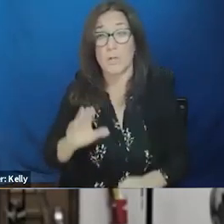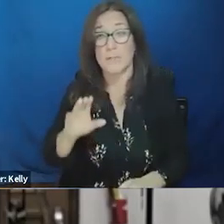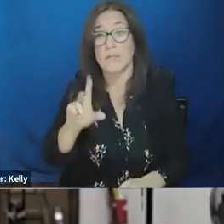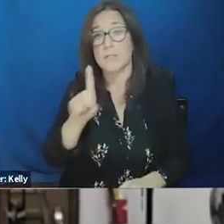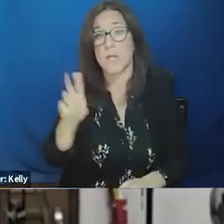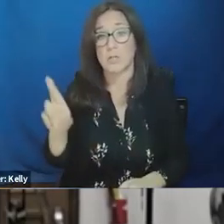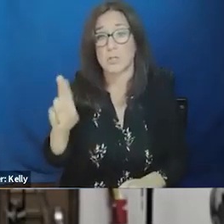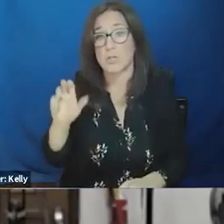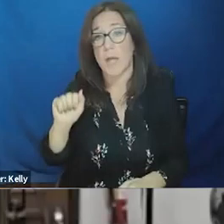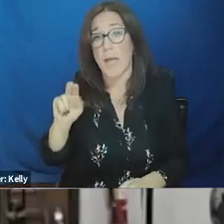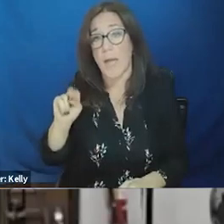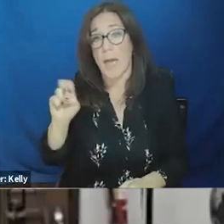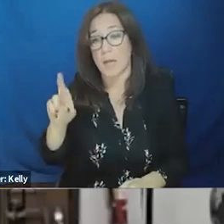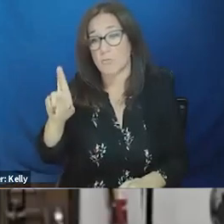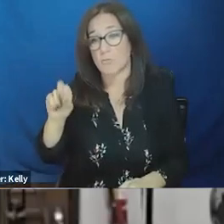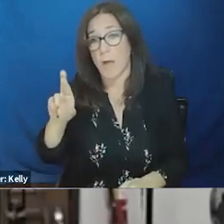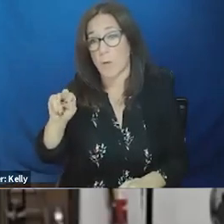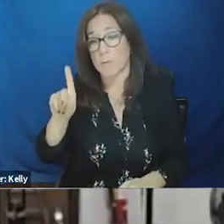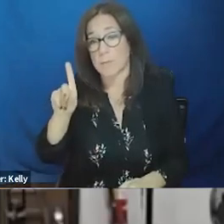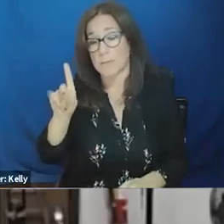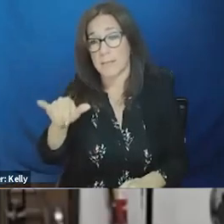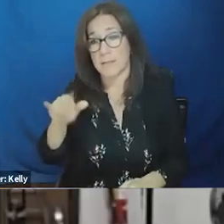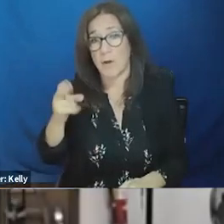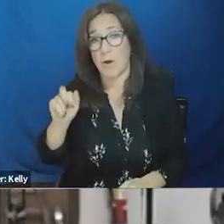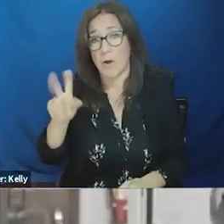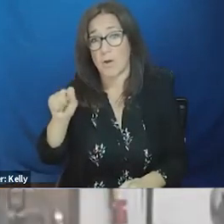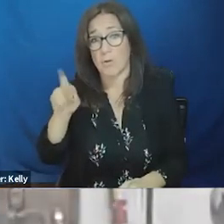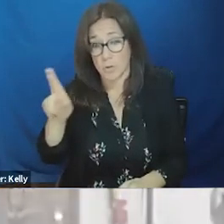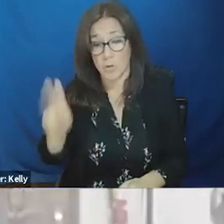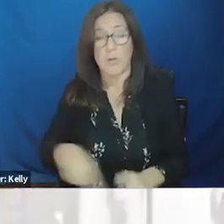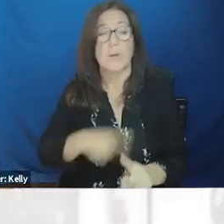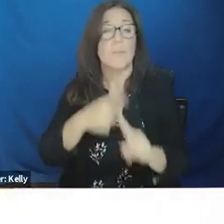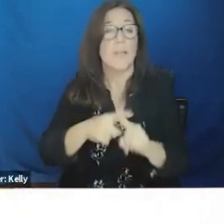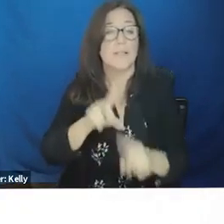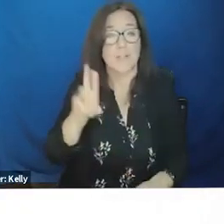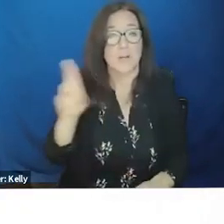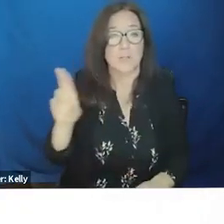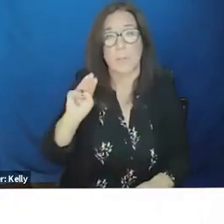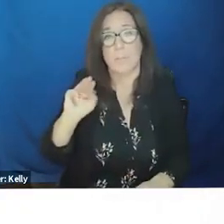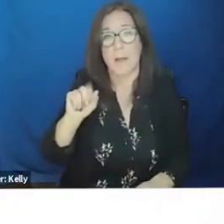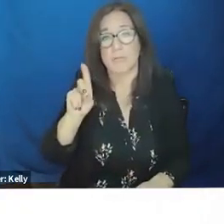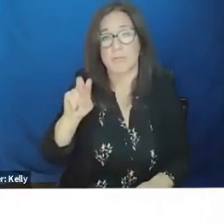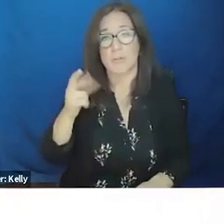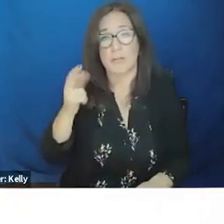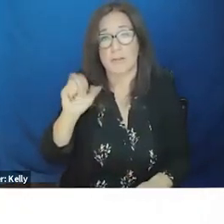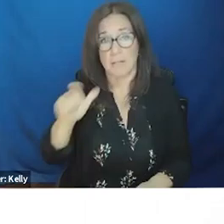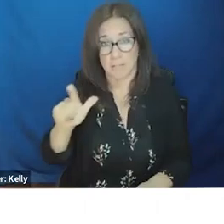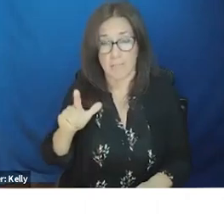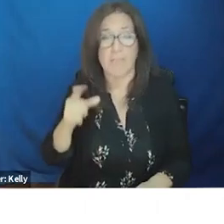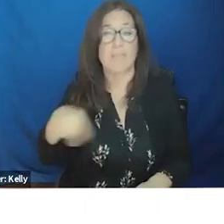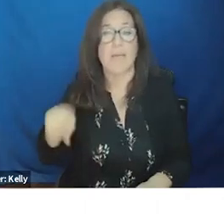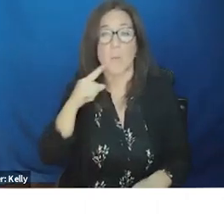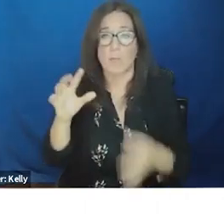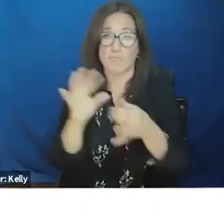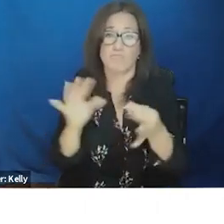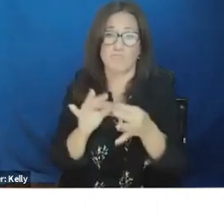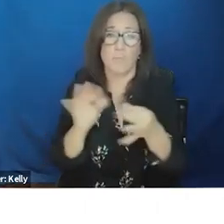cierre local y al doctor madrigal que nos da el reporte de hoy respecto al verano aprendizaje gracias